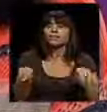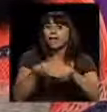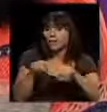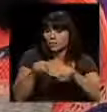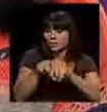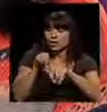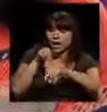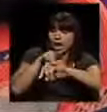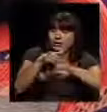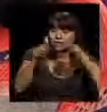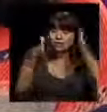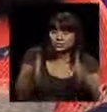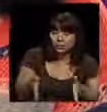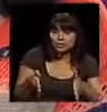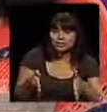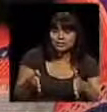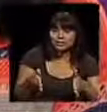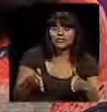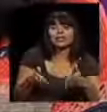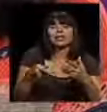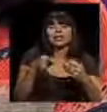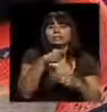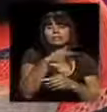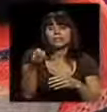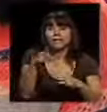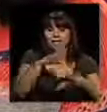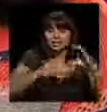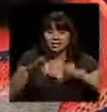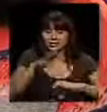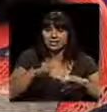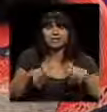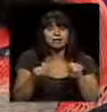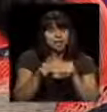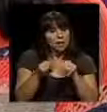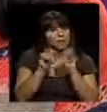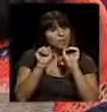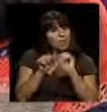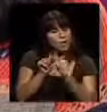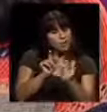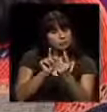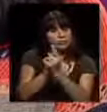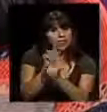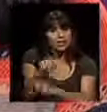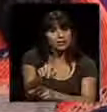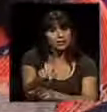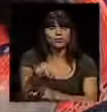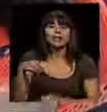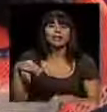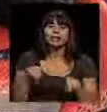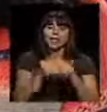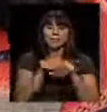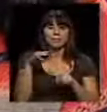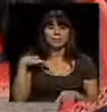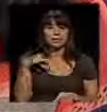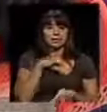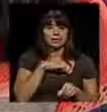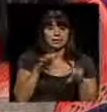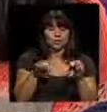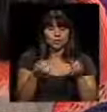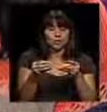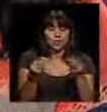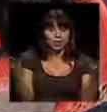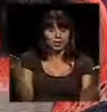y orientación que han sido capacitados y que perfectamente pueden acercarse a ellos. En el Ministerio de Educación Pública se subdivide